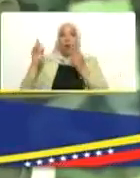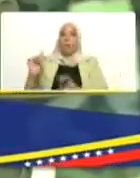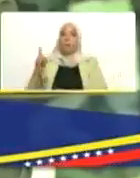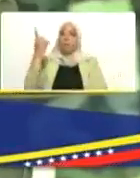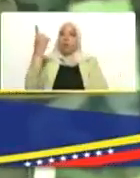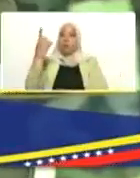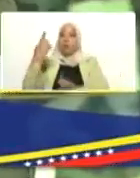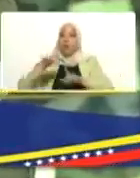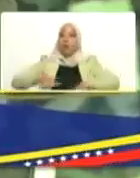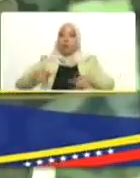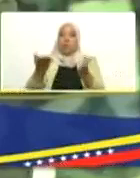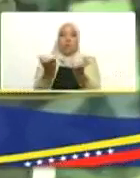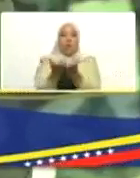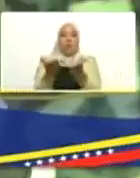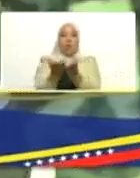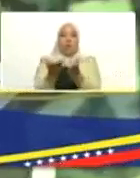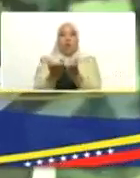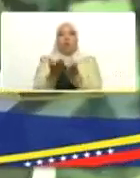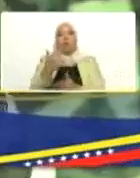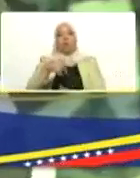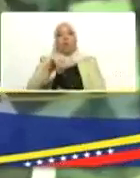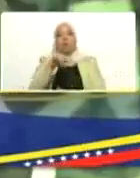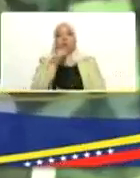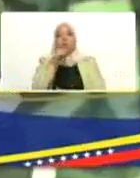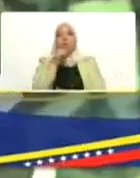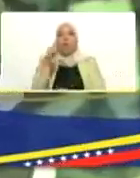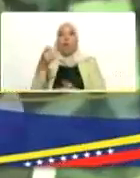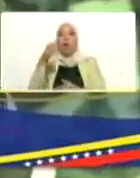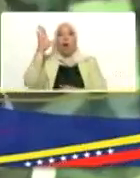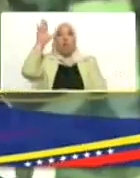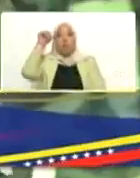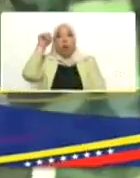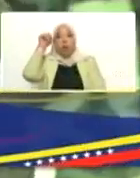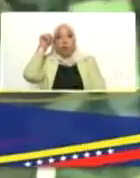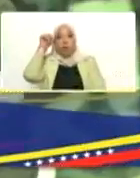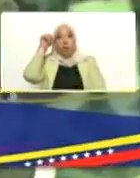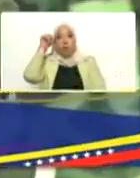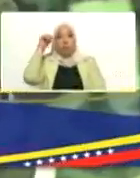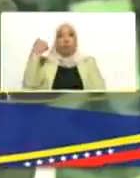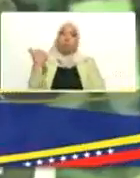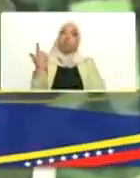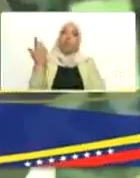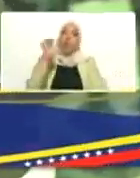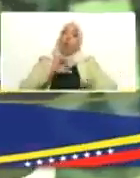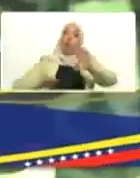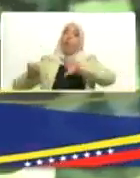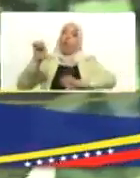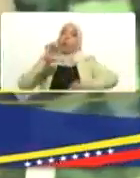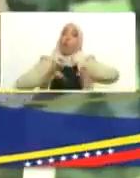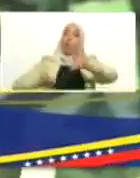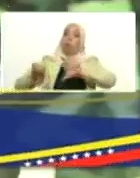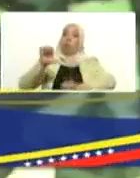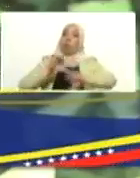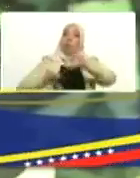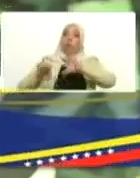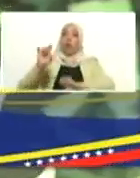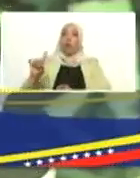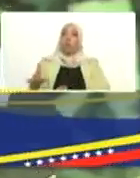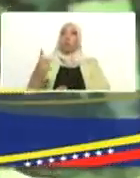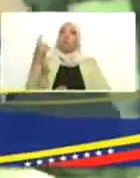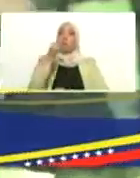las aulas, y con las aulas las salas de baño, y con las salas de baño los laboratorios. Entonces esa fue como la